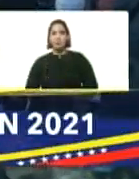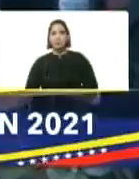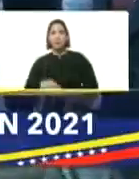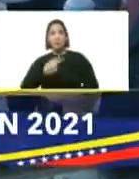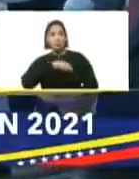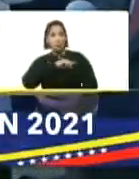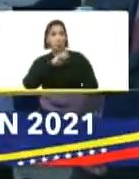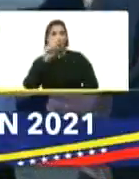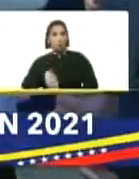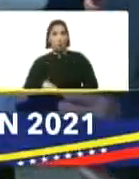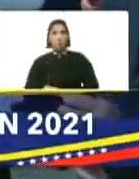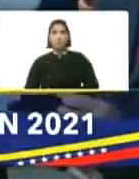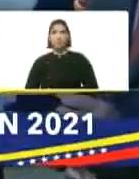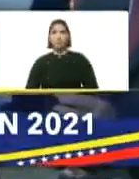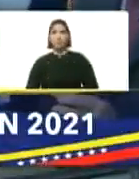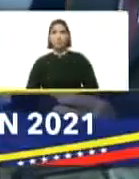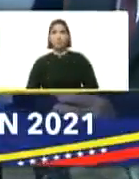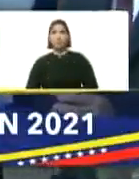también.